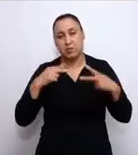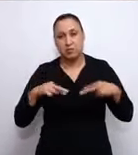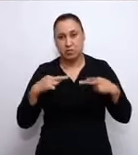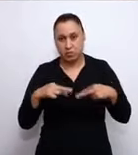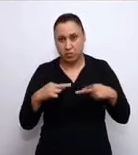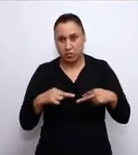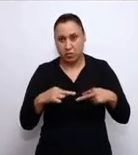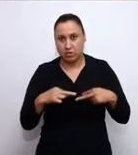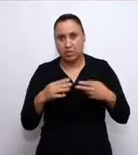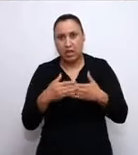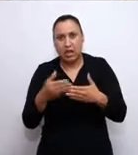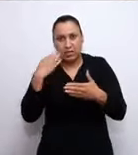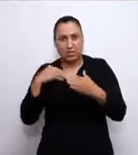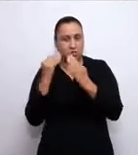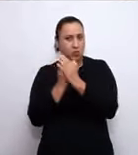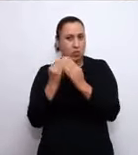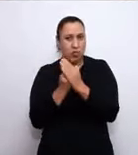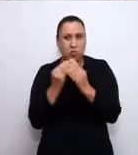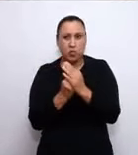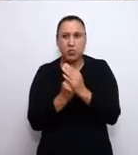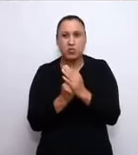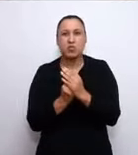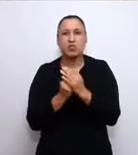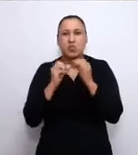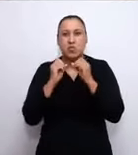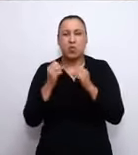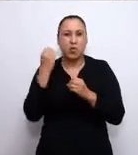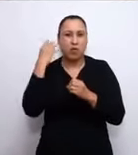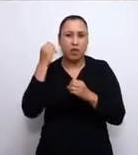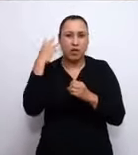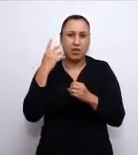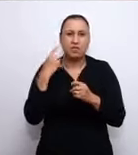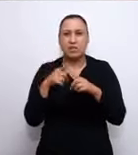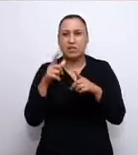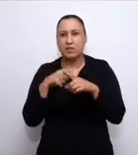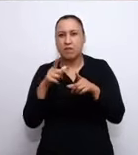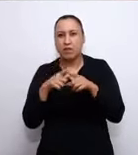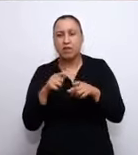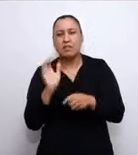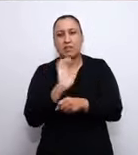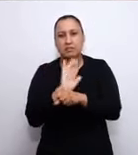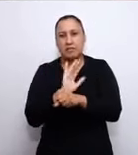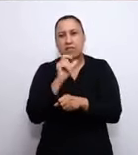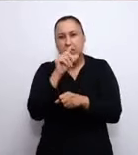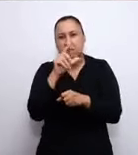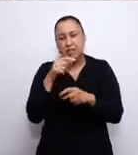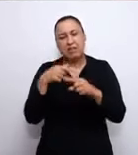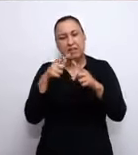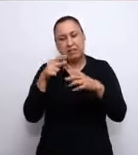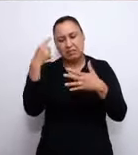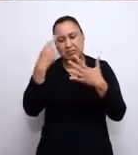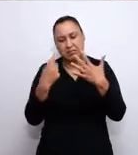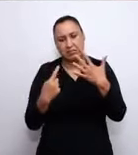personas pues poner cursos conferencias galerías simposios